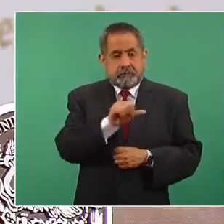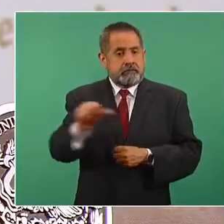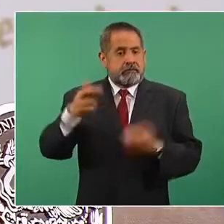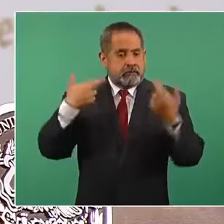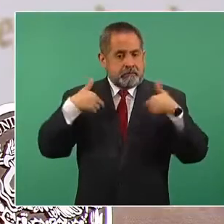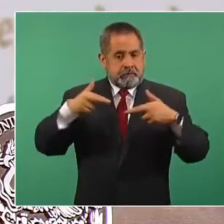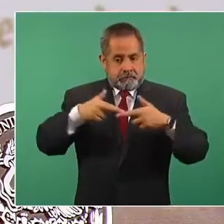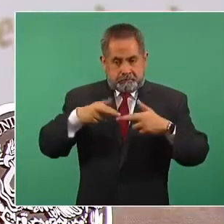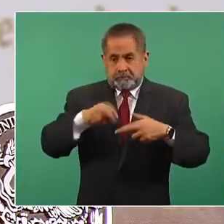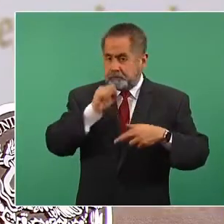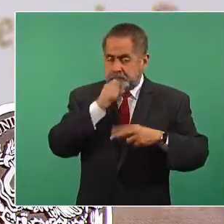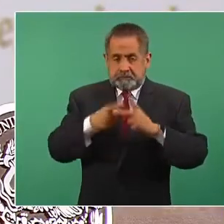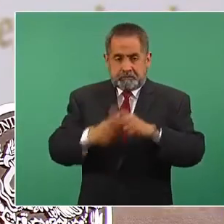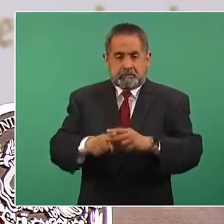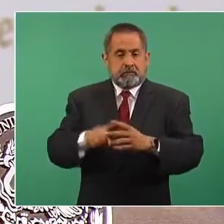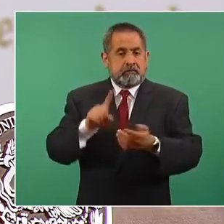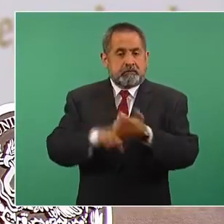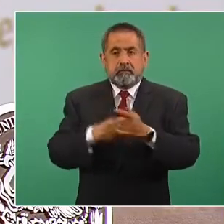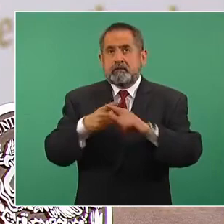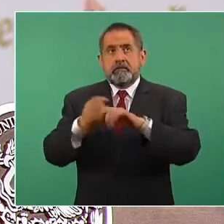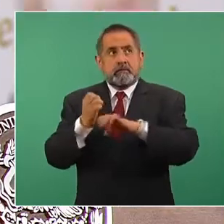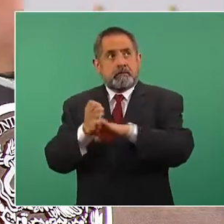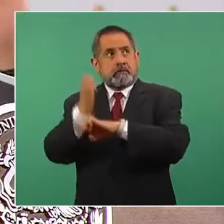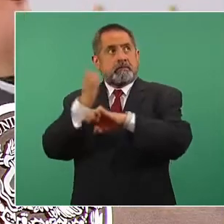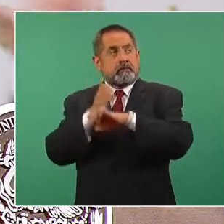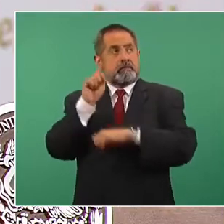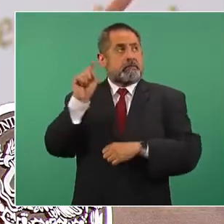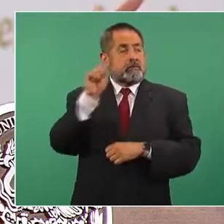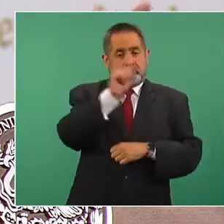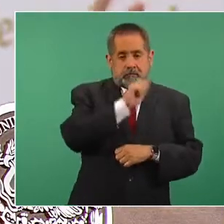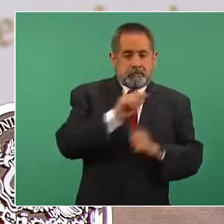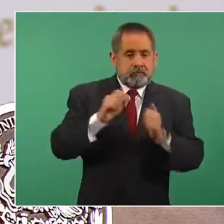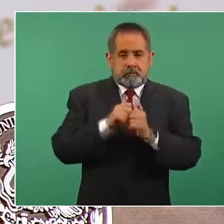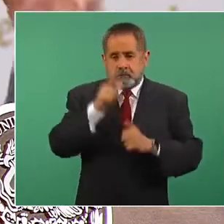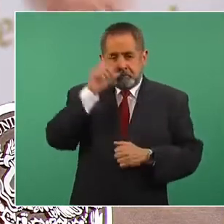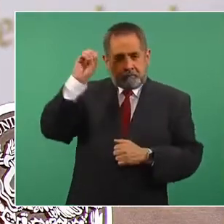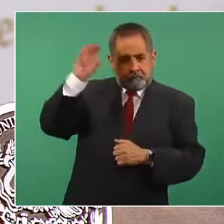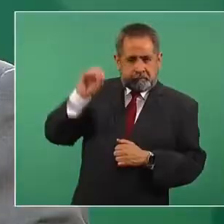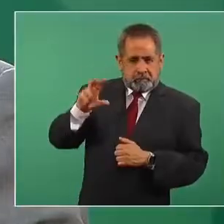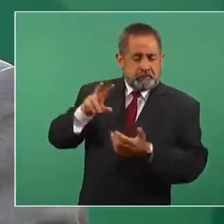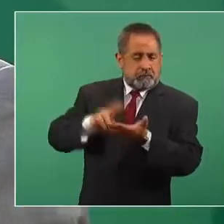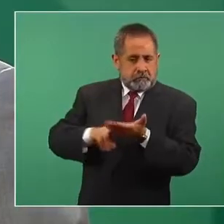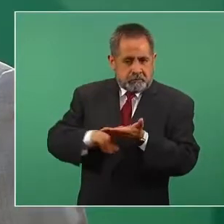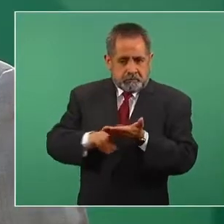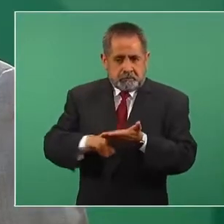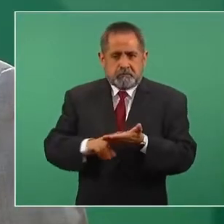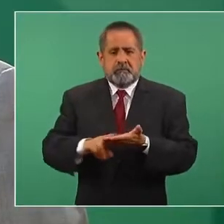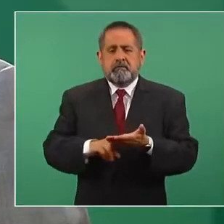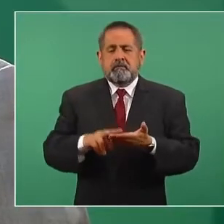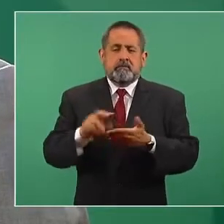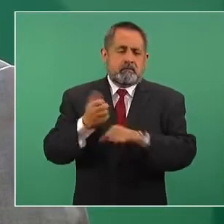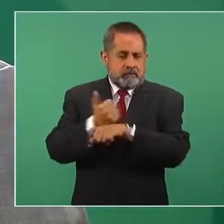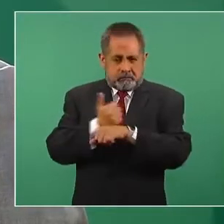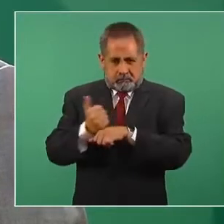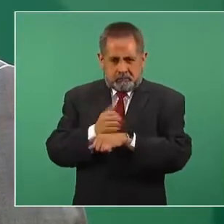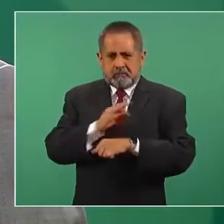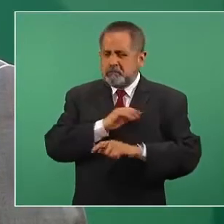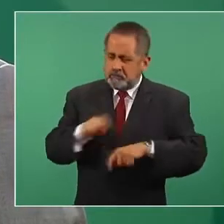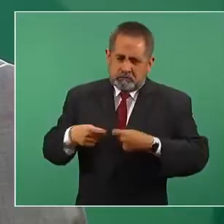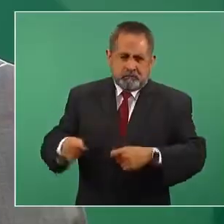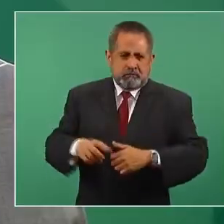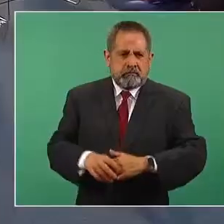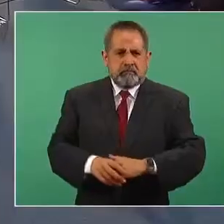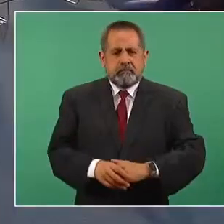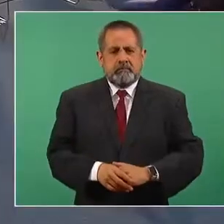maestros de estados con semáforo verde y amarillo. Presidente, en algún